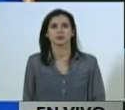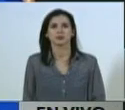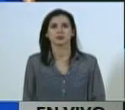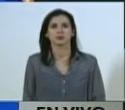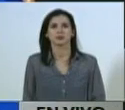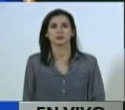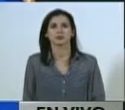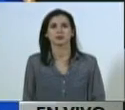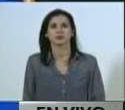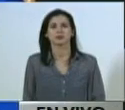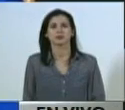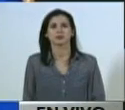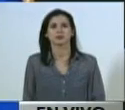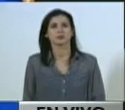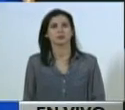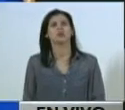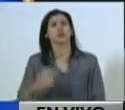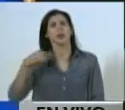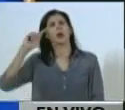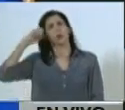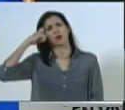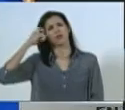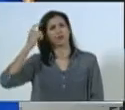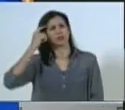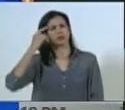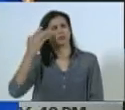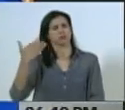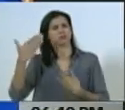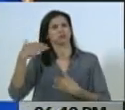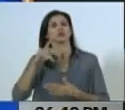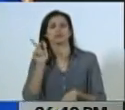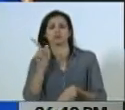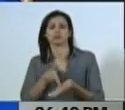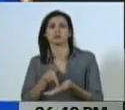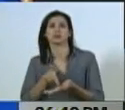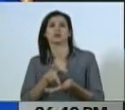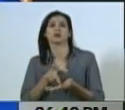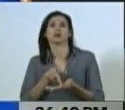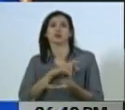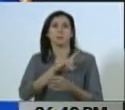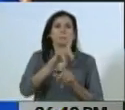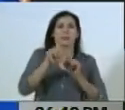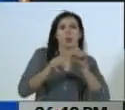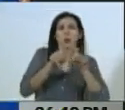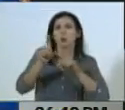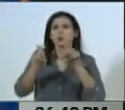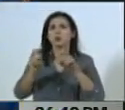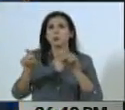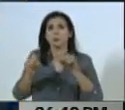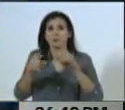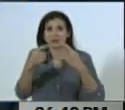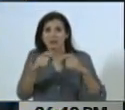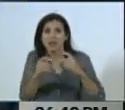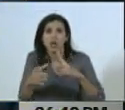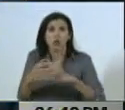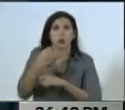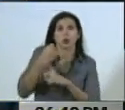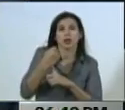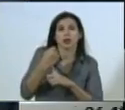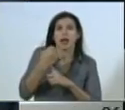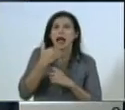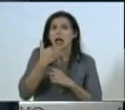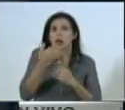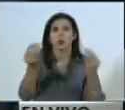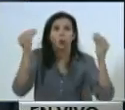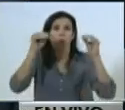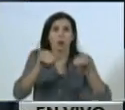Vienna Agreement. Recuerdo que en ese momento estábamos en plenas consultas para lograr un consenso